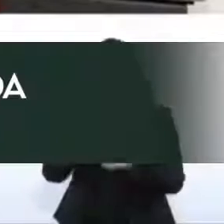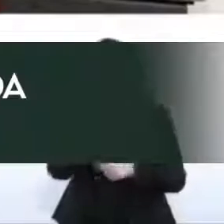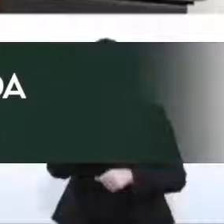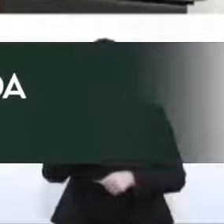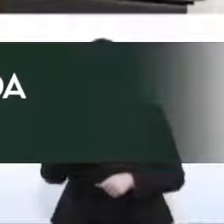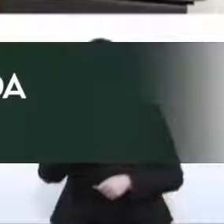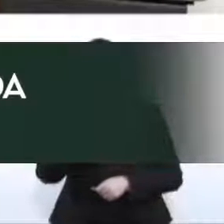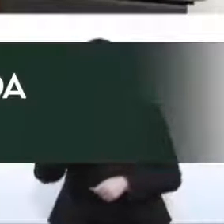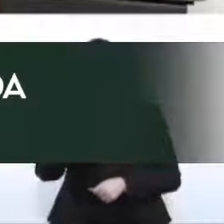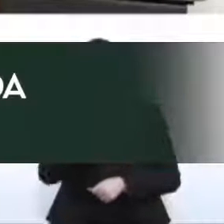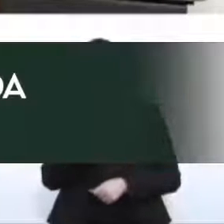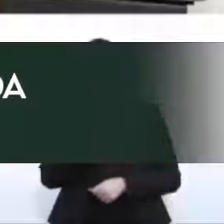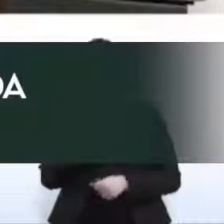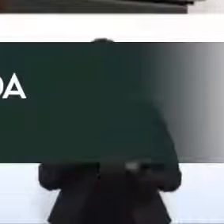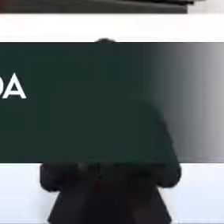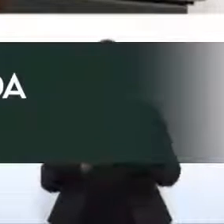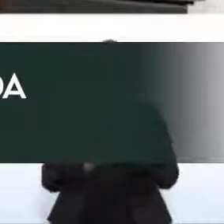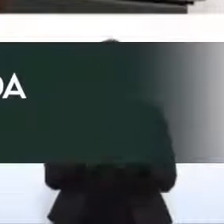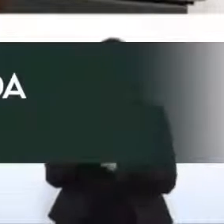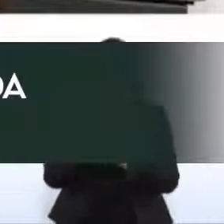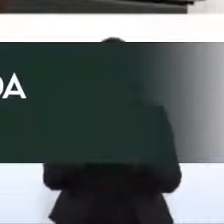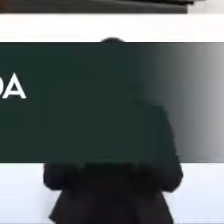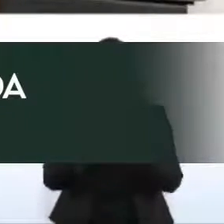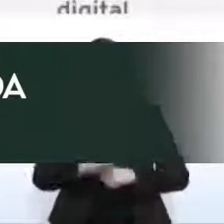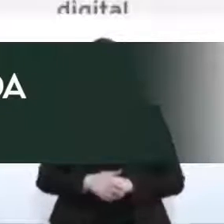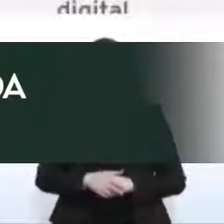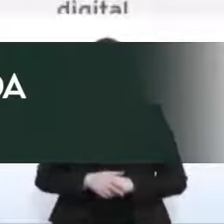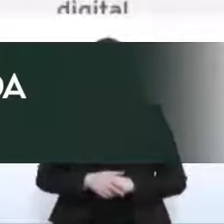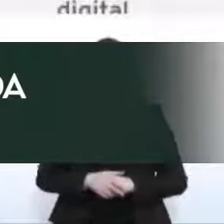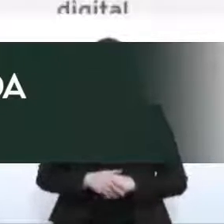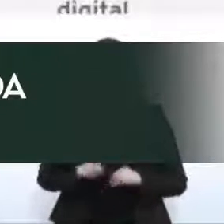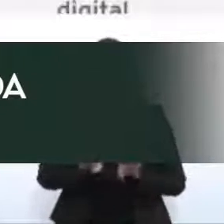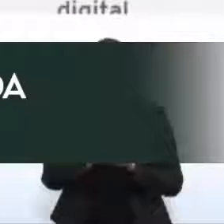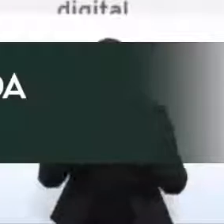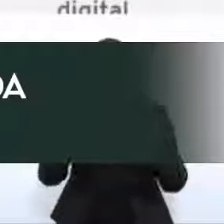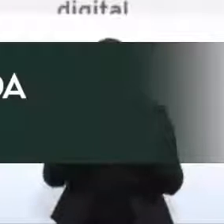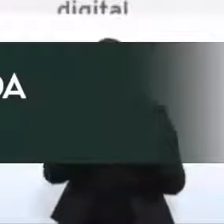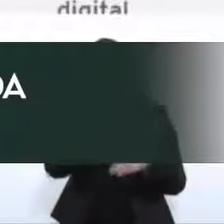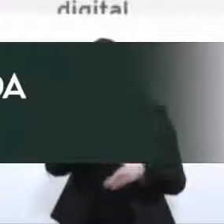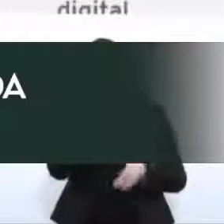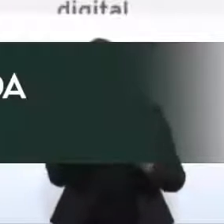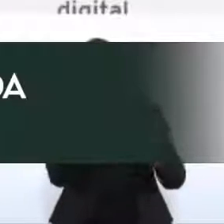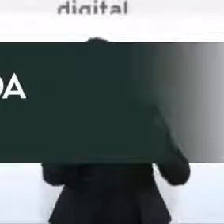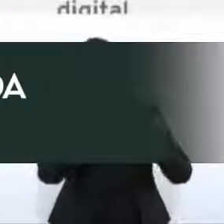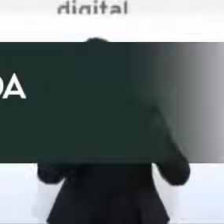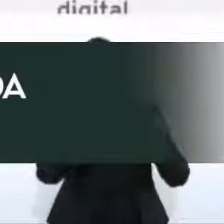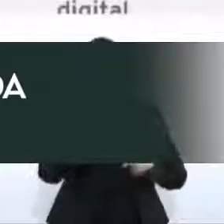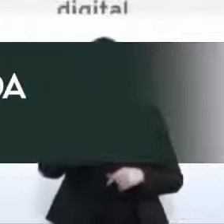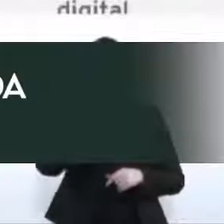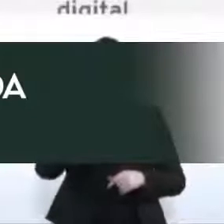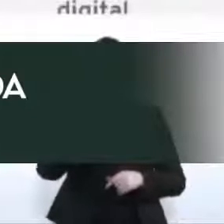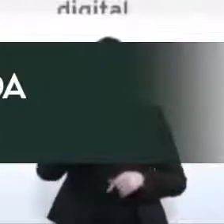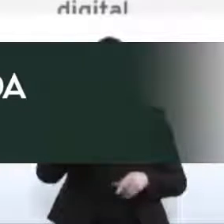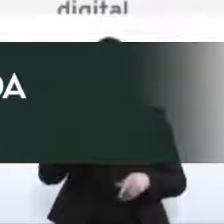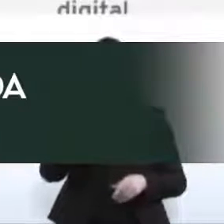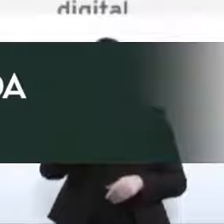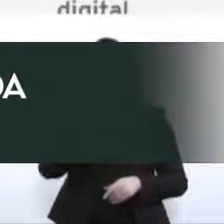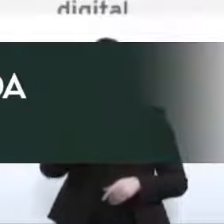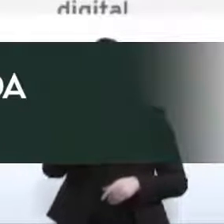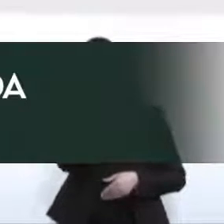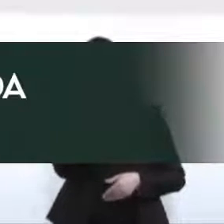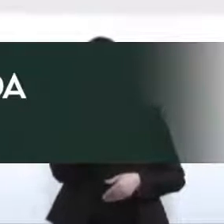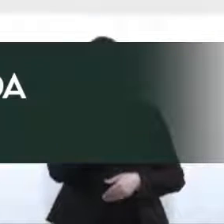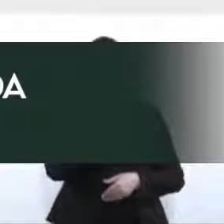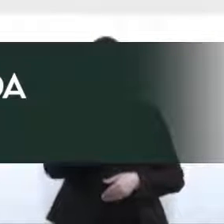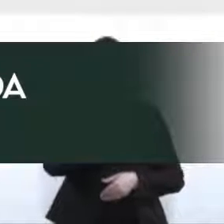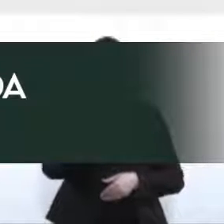detalles, requisitos, costos, links, todo se puede compartir por redes sociales. Incorpora un chat de ayuda de Locatel, donde un